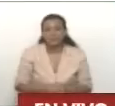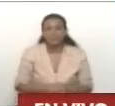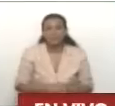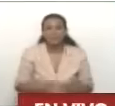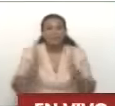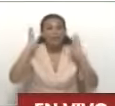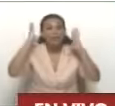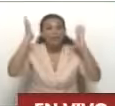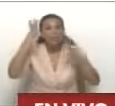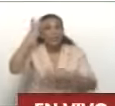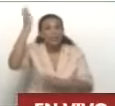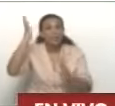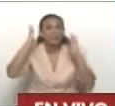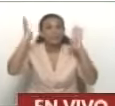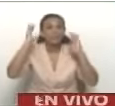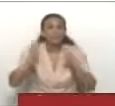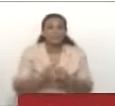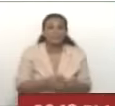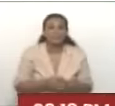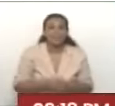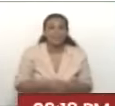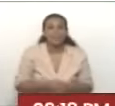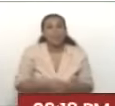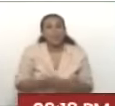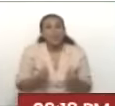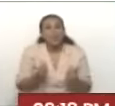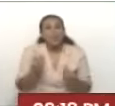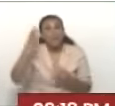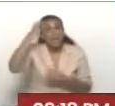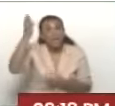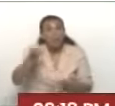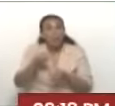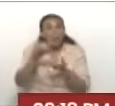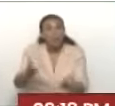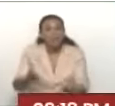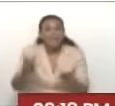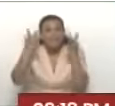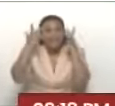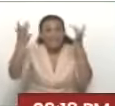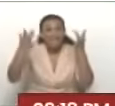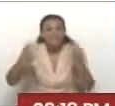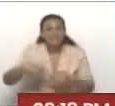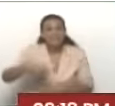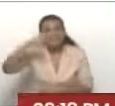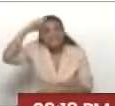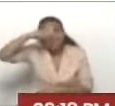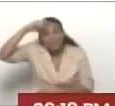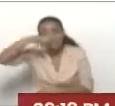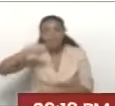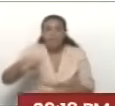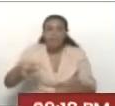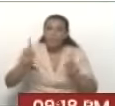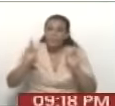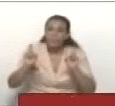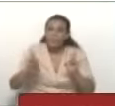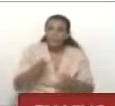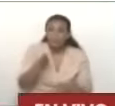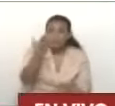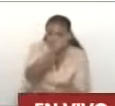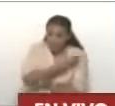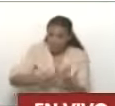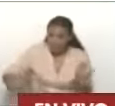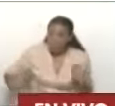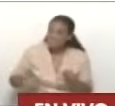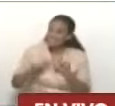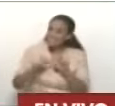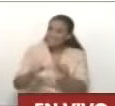Gloria a Dios. Bueno, que Dios le siga dando sabiduría e inteligencia para gobernar a Venezuela, porque usted es y va